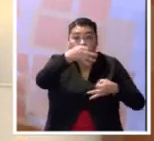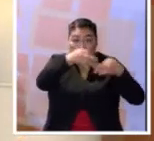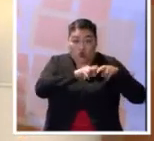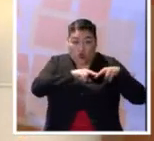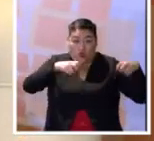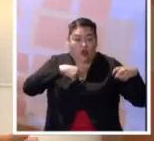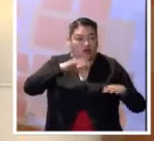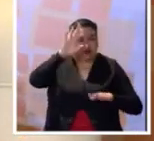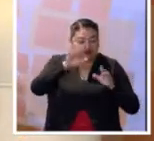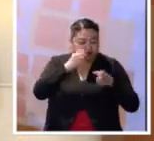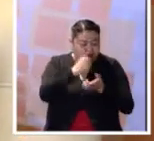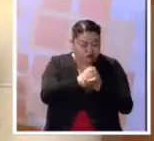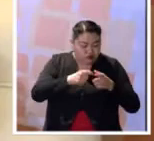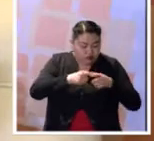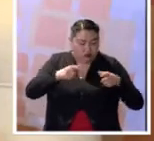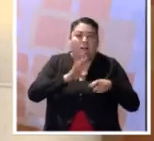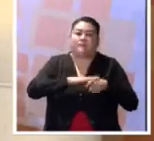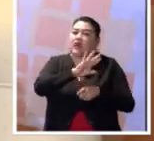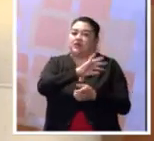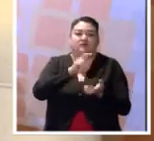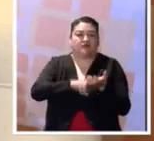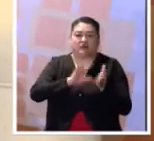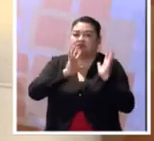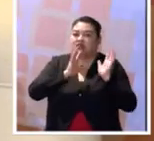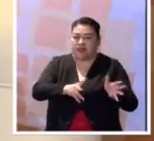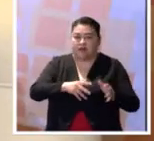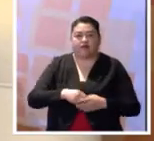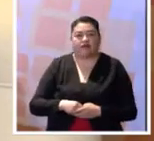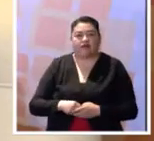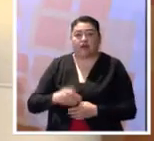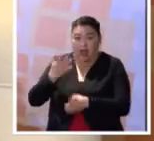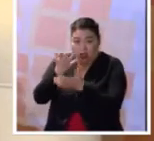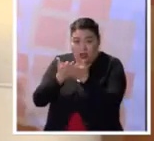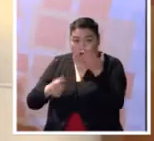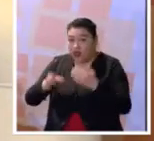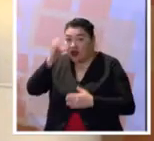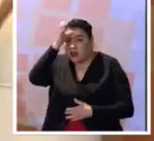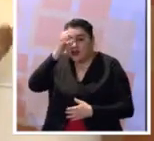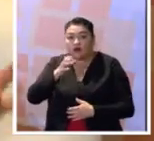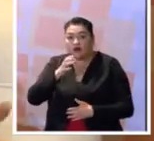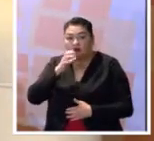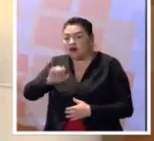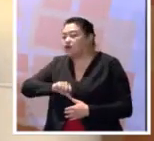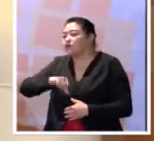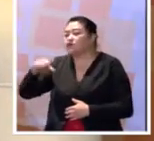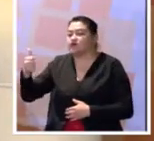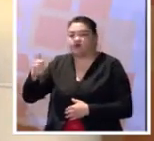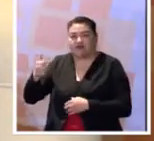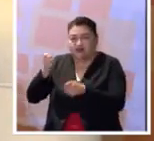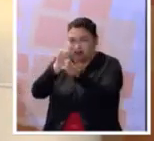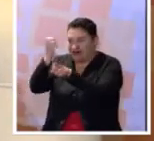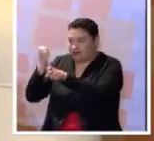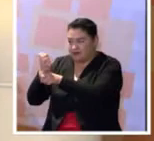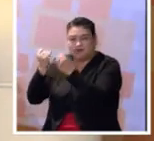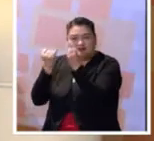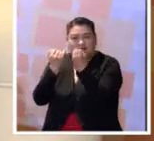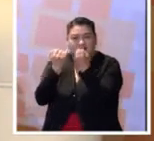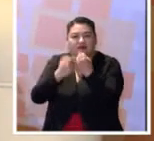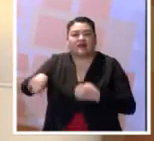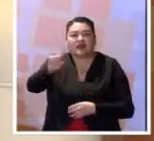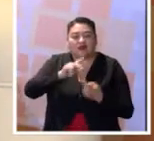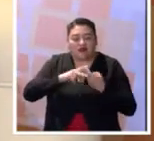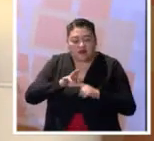lado, hoy Coahuila y otros estados empiezan a reconocer expresamente el